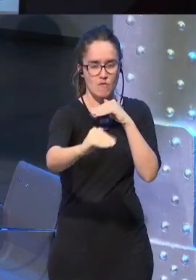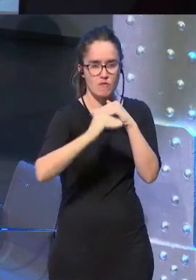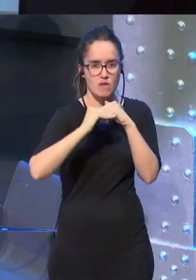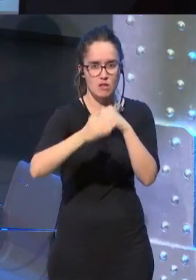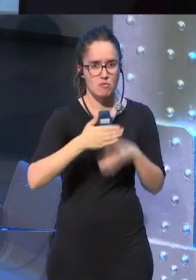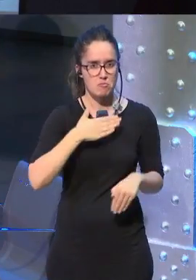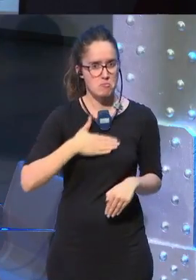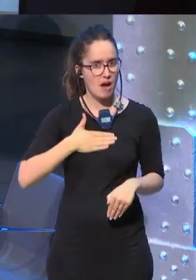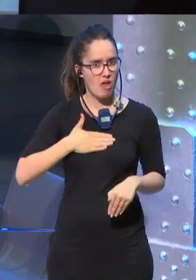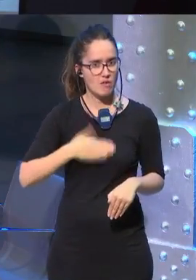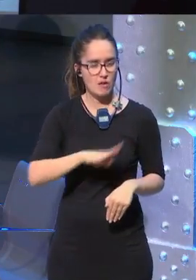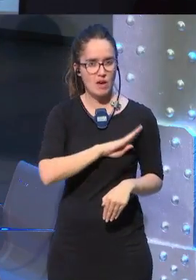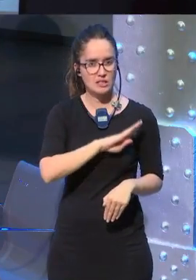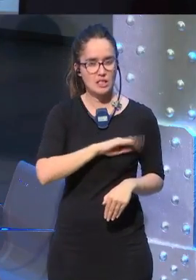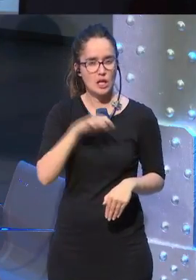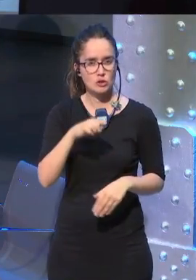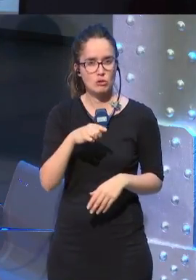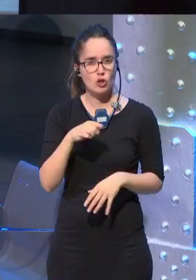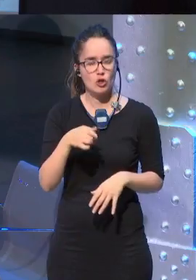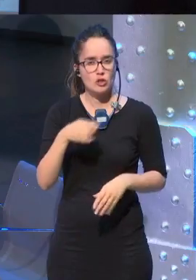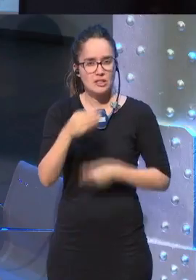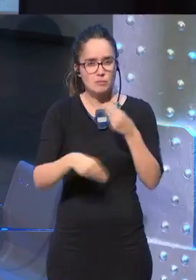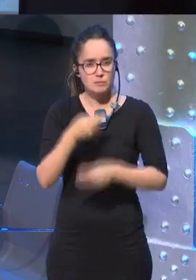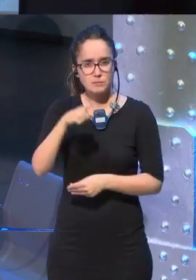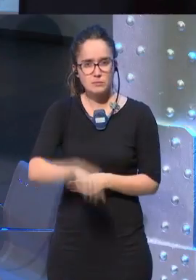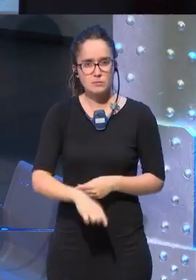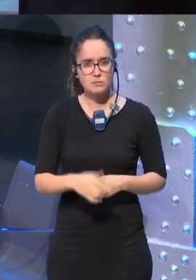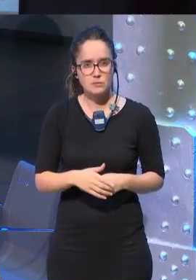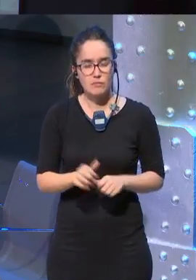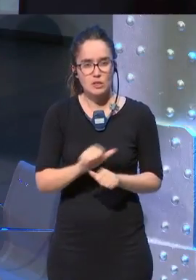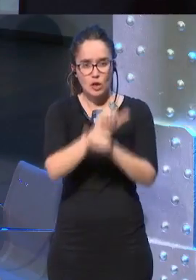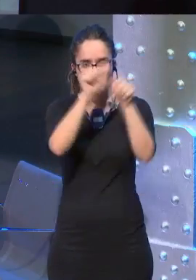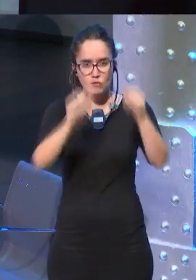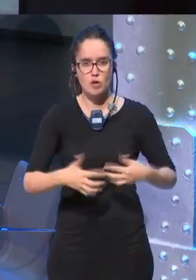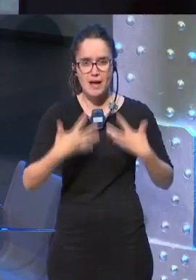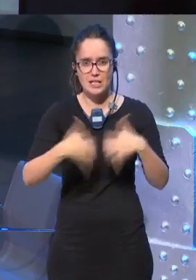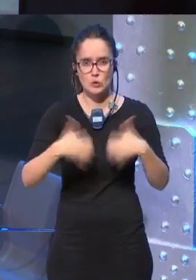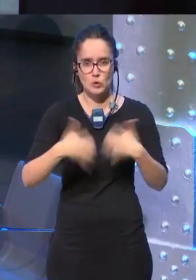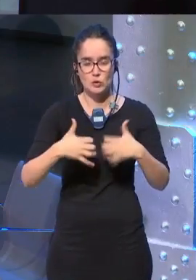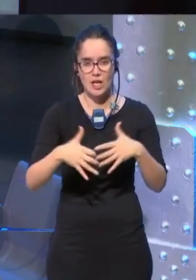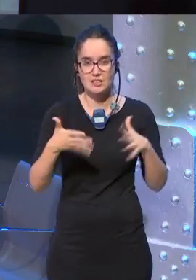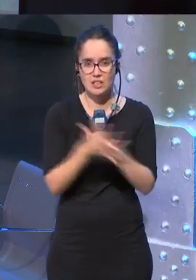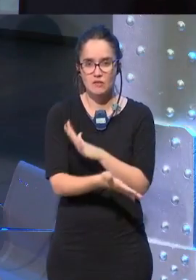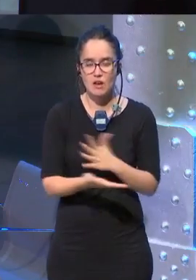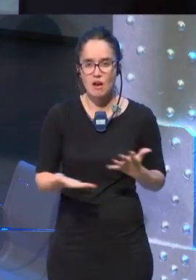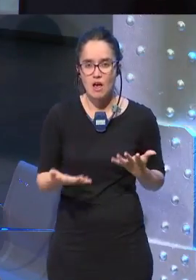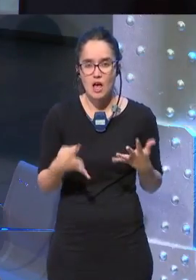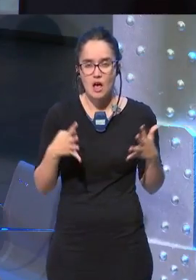muy agradable. Esto se está haciendo también de modo industrial. No se necesita